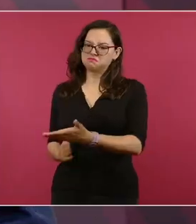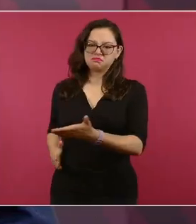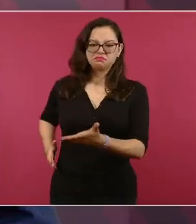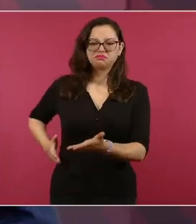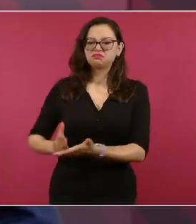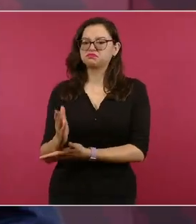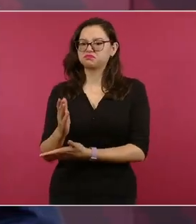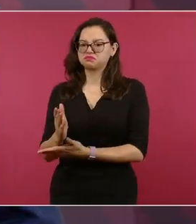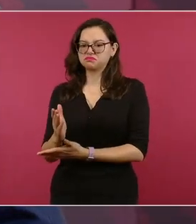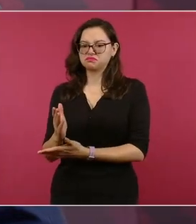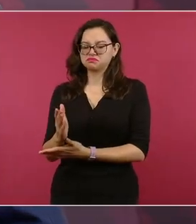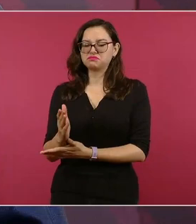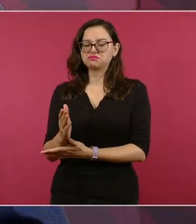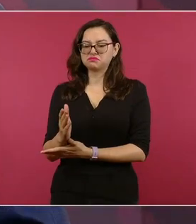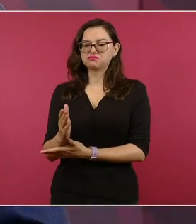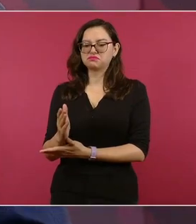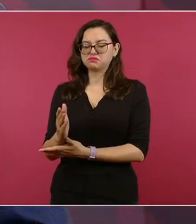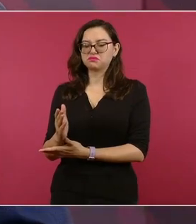Ecuador.